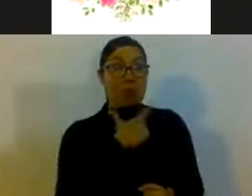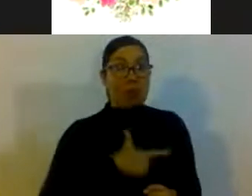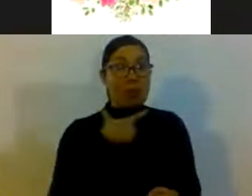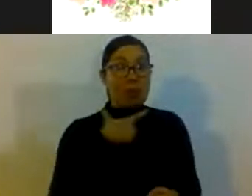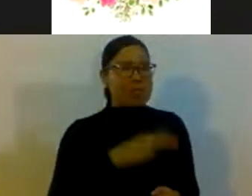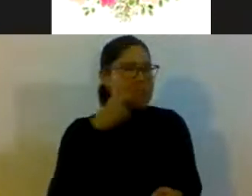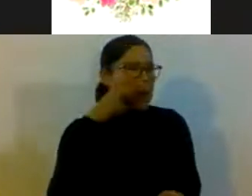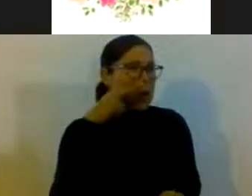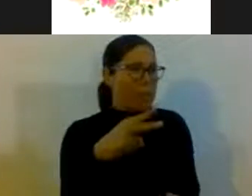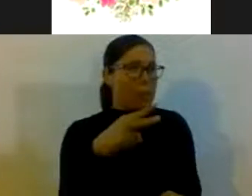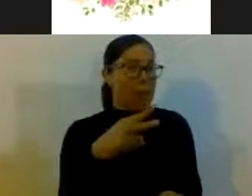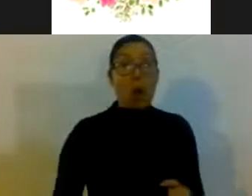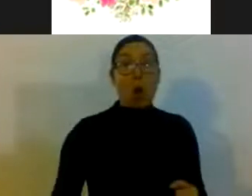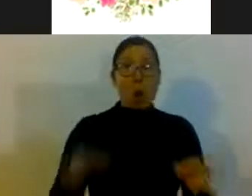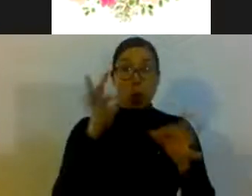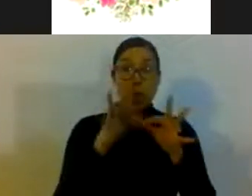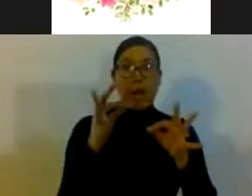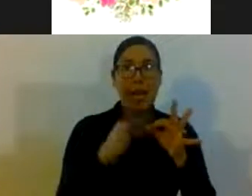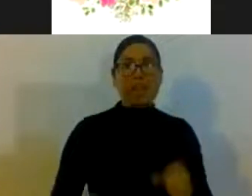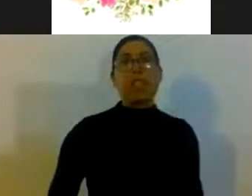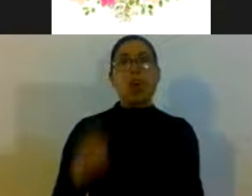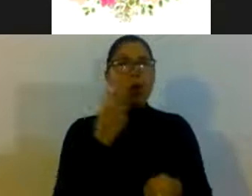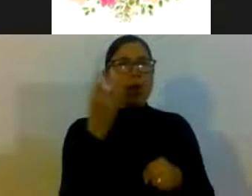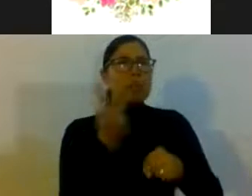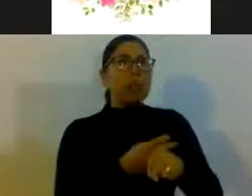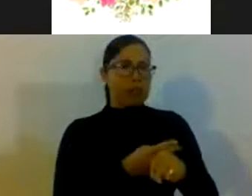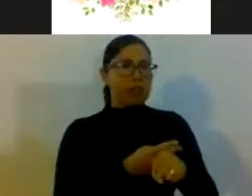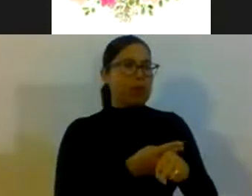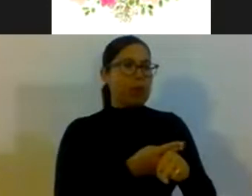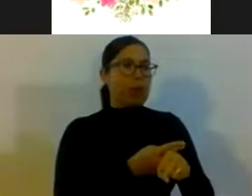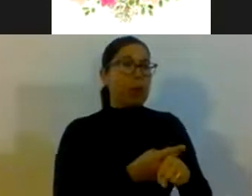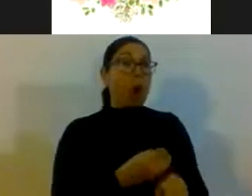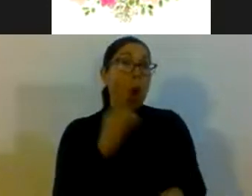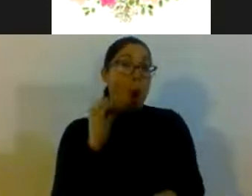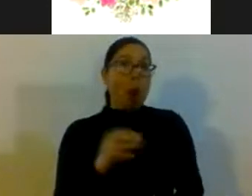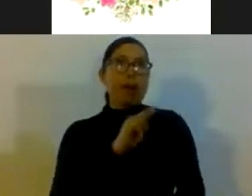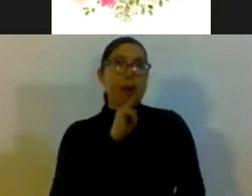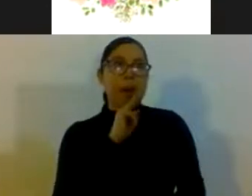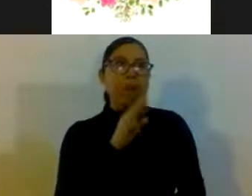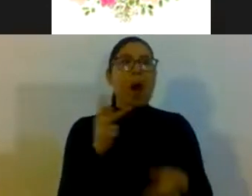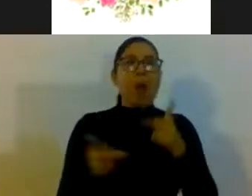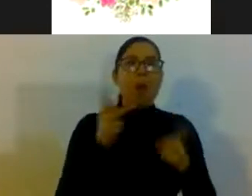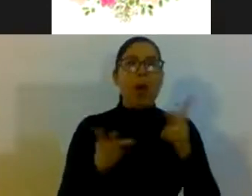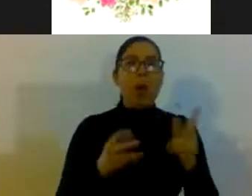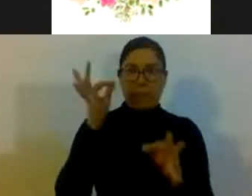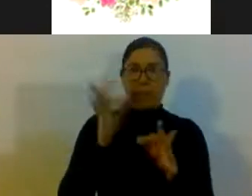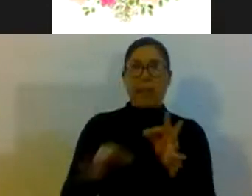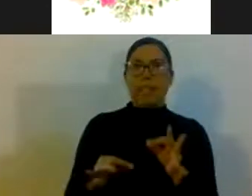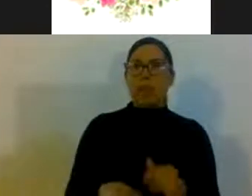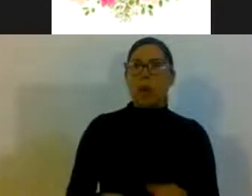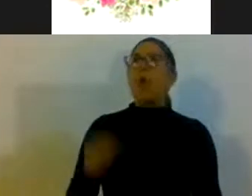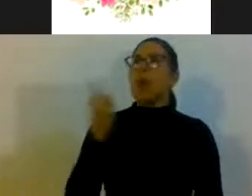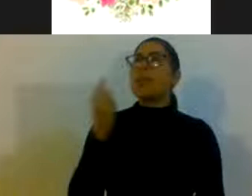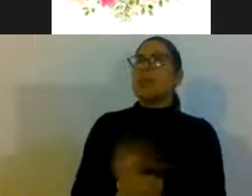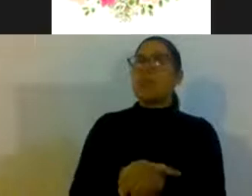Que se investigara o que la mamá preguntara qué fue lo que pasó, qué juego estaban